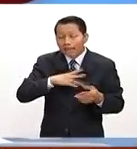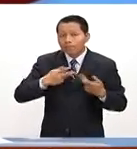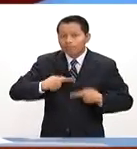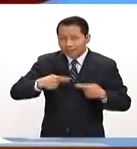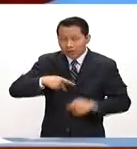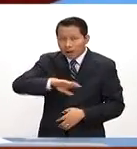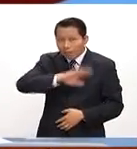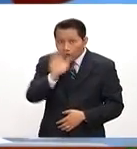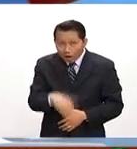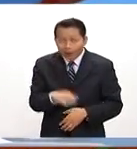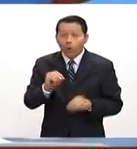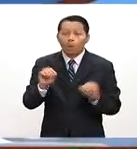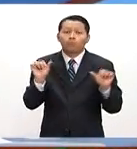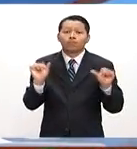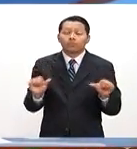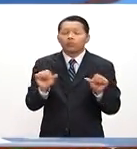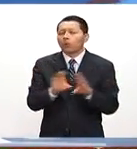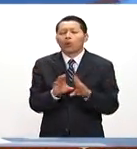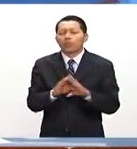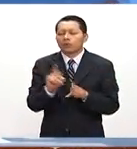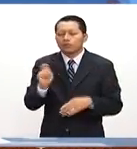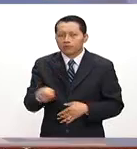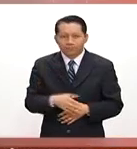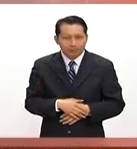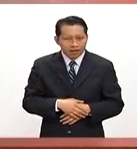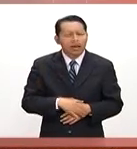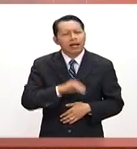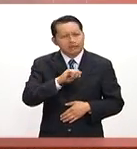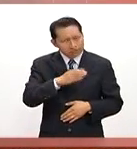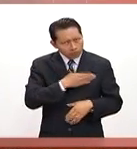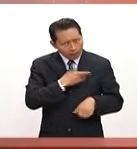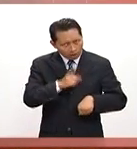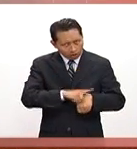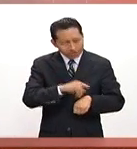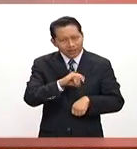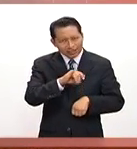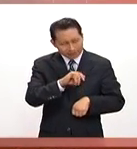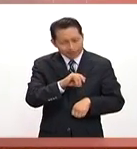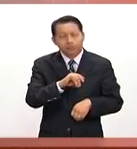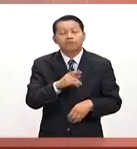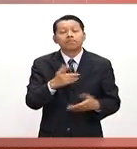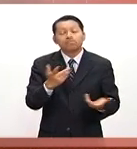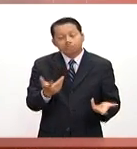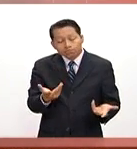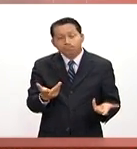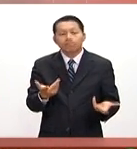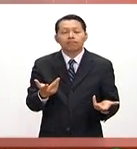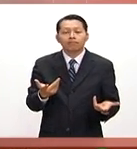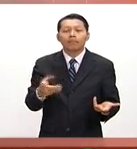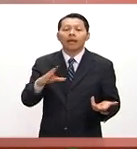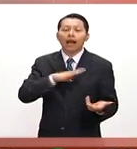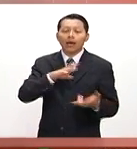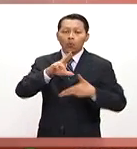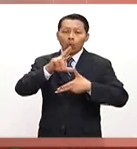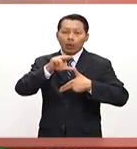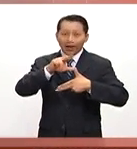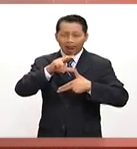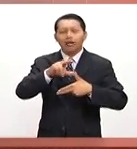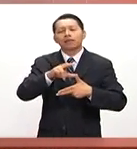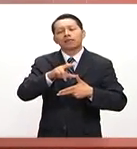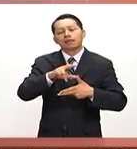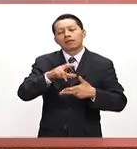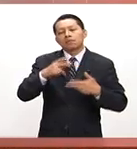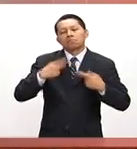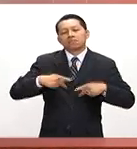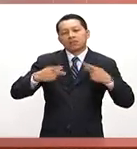este estado por el huracán Newton. Sí, muy buenos días. En realidad, por el paso del huracán, pues sí hubo saldo blanco.